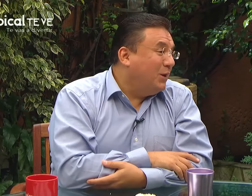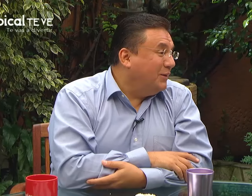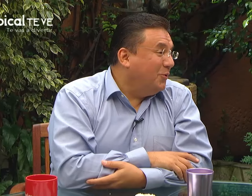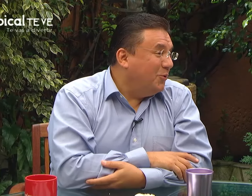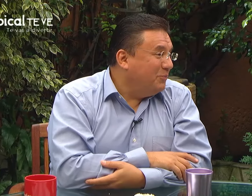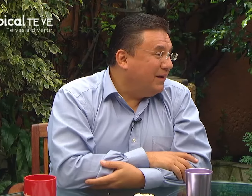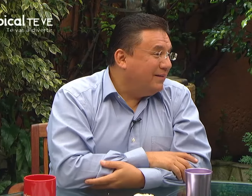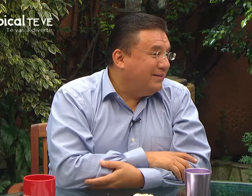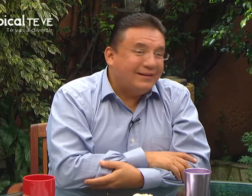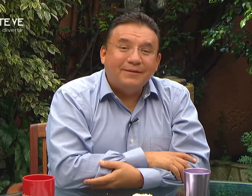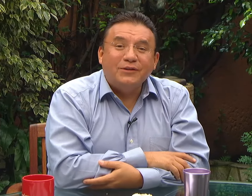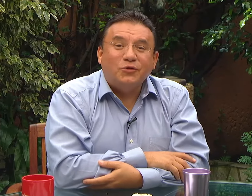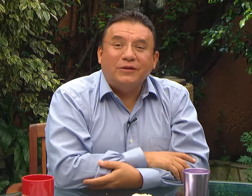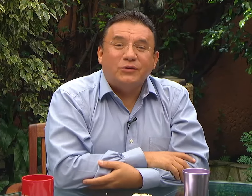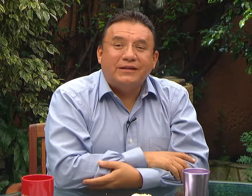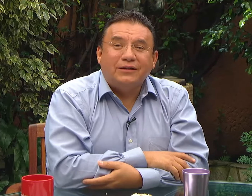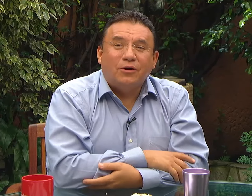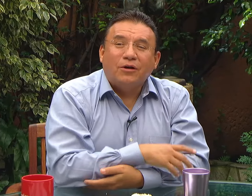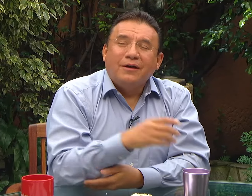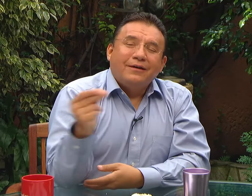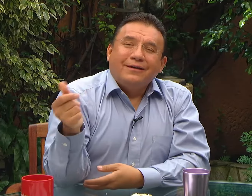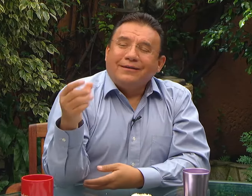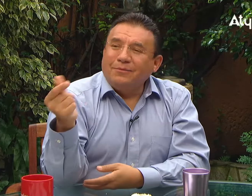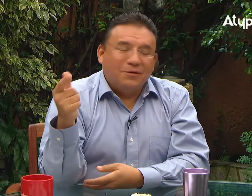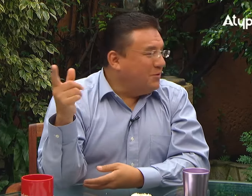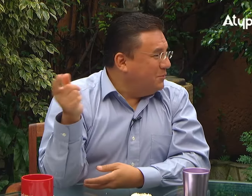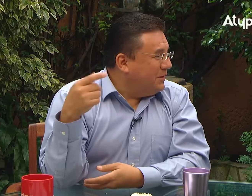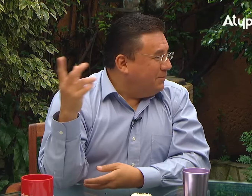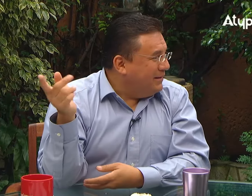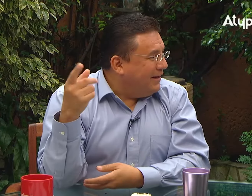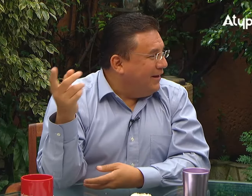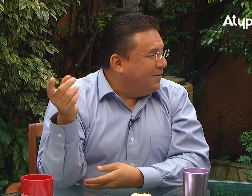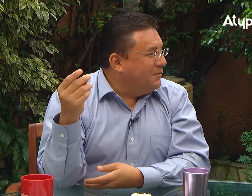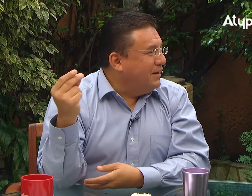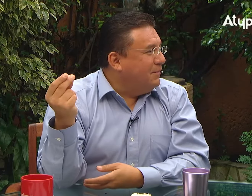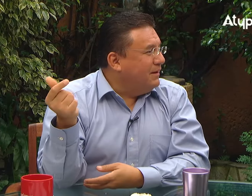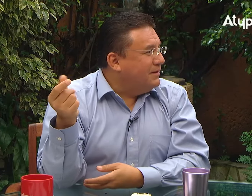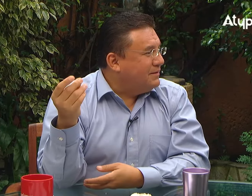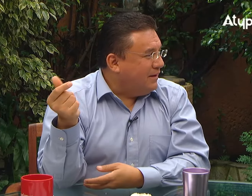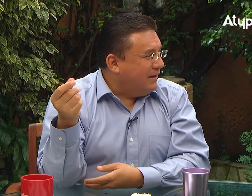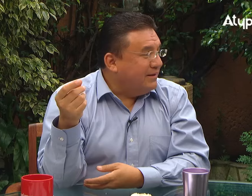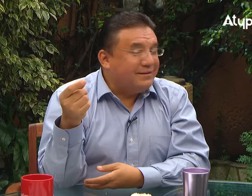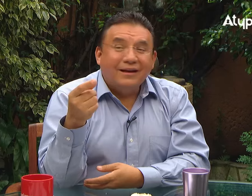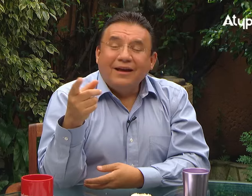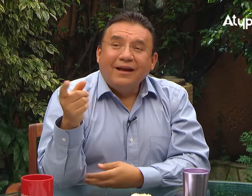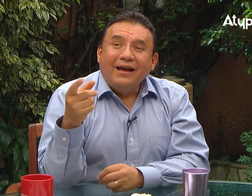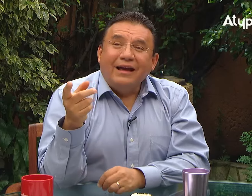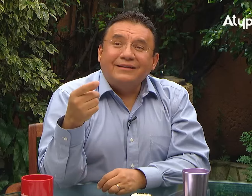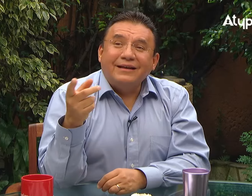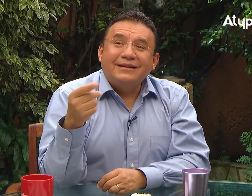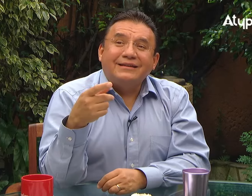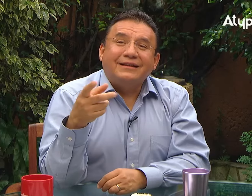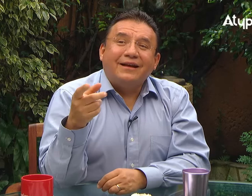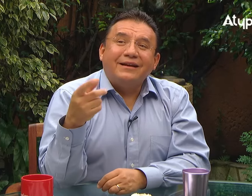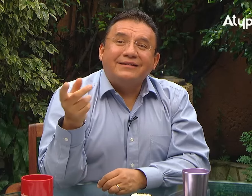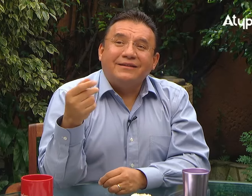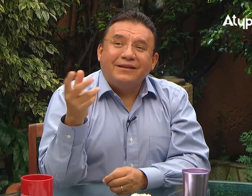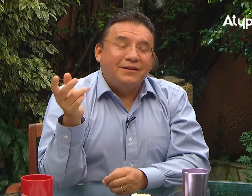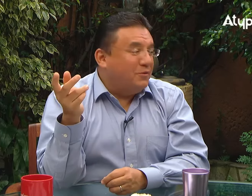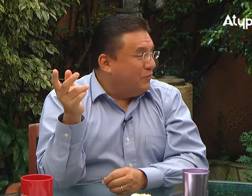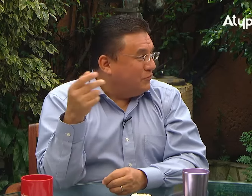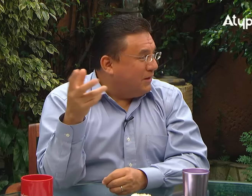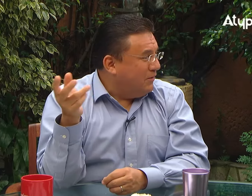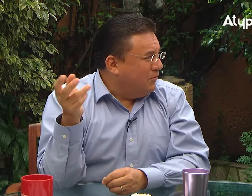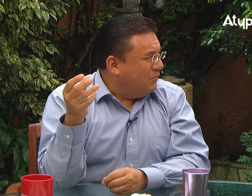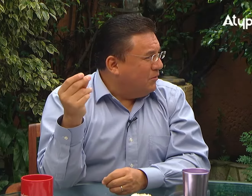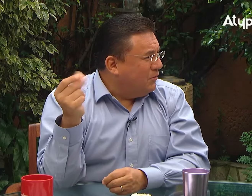Y este sujeto, ¿no? Ya saben, en su estilito, ¿cómo se llama ¿Cómo se este? ¿Cómo se llama? llama Ya no lo hemos aplicado, este ¿no? que está